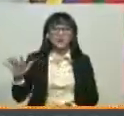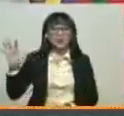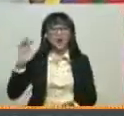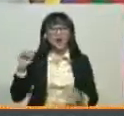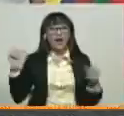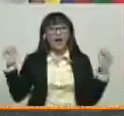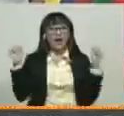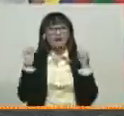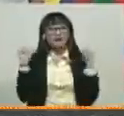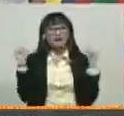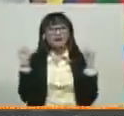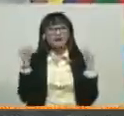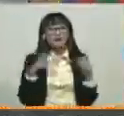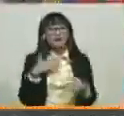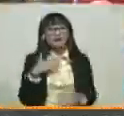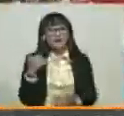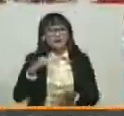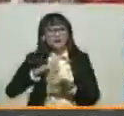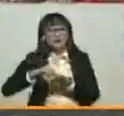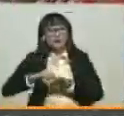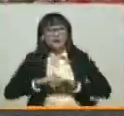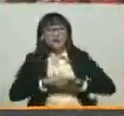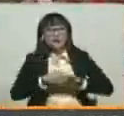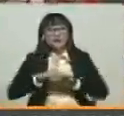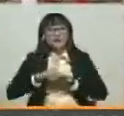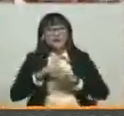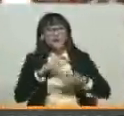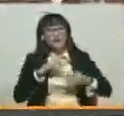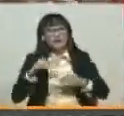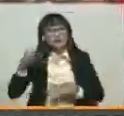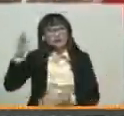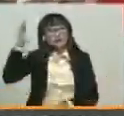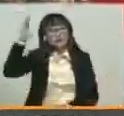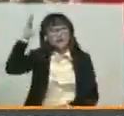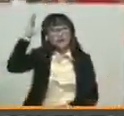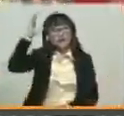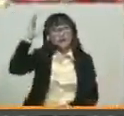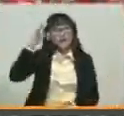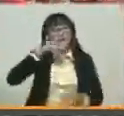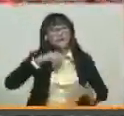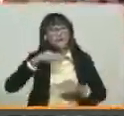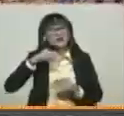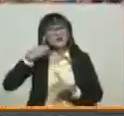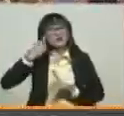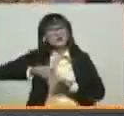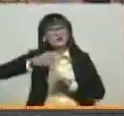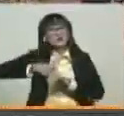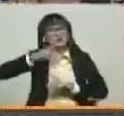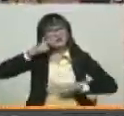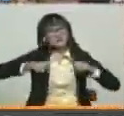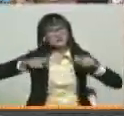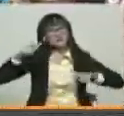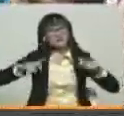siento muy feliz de estar en Trujillo, tierra de sabios, tierra de guerreros,